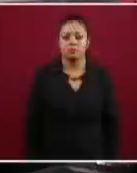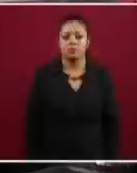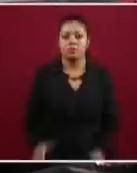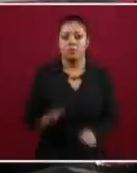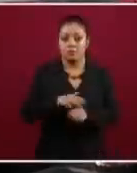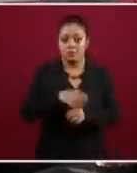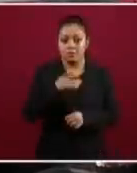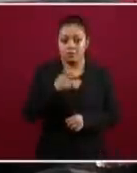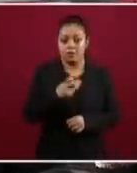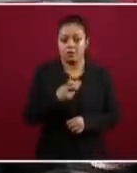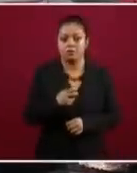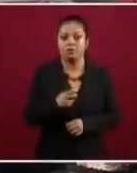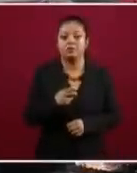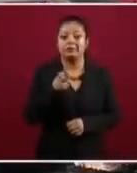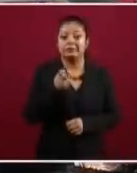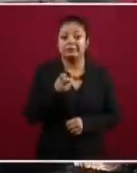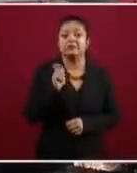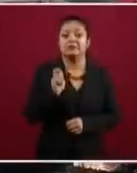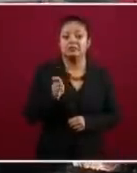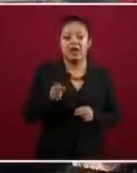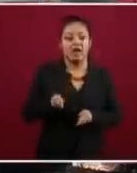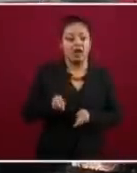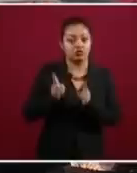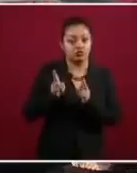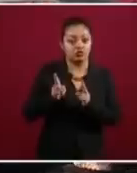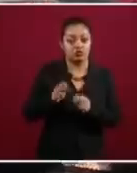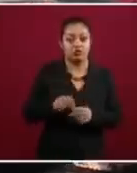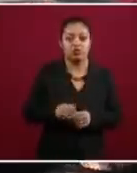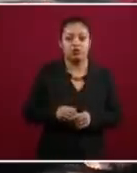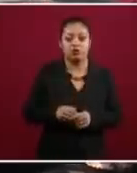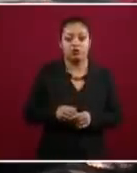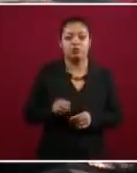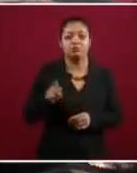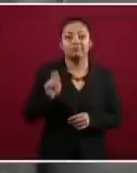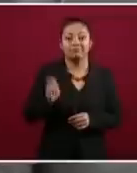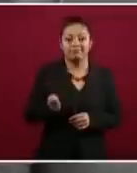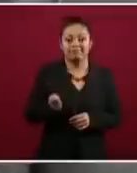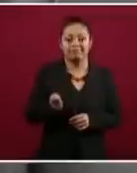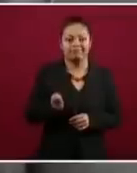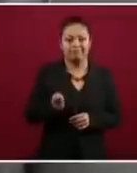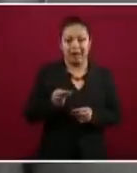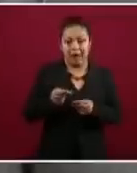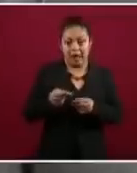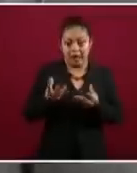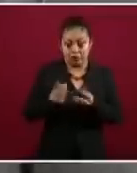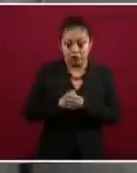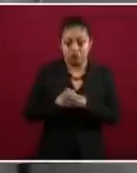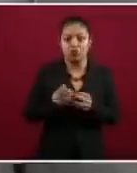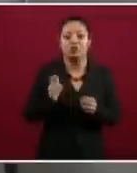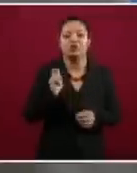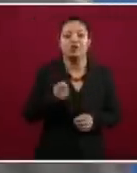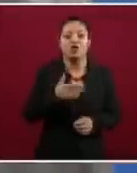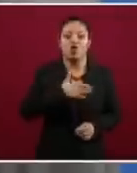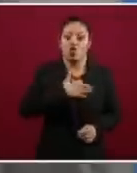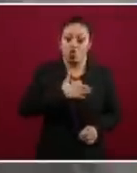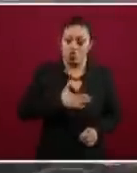Entonces, es un asunto también de justicia. Ahora,